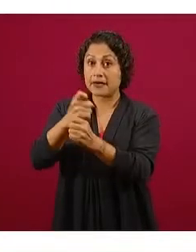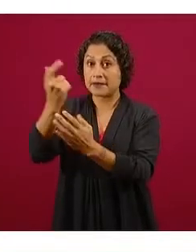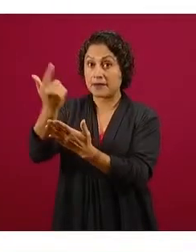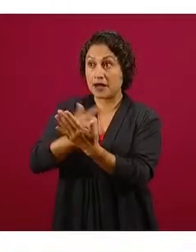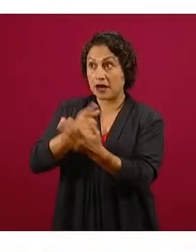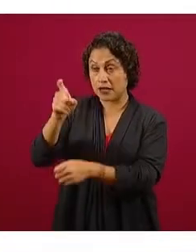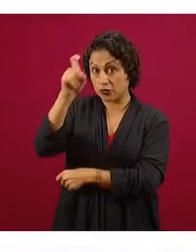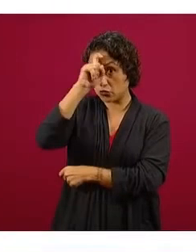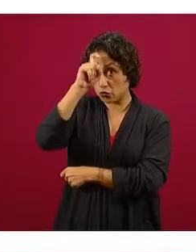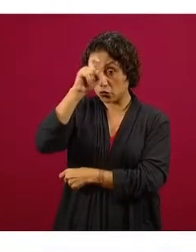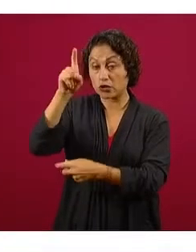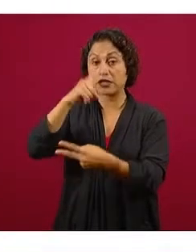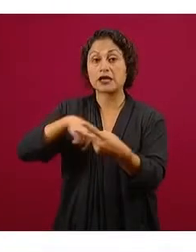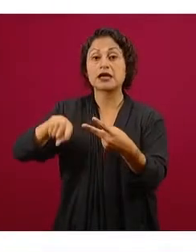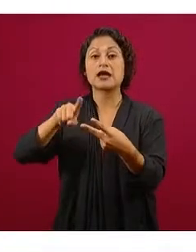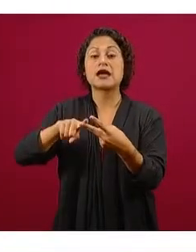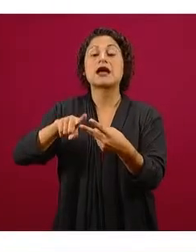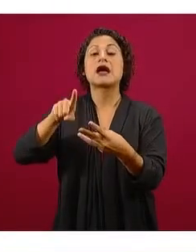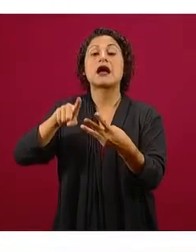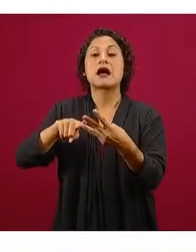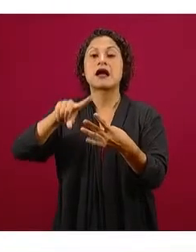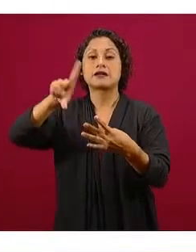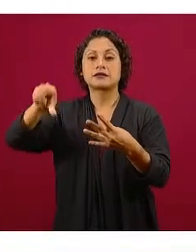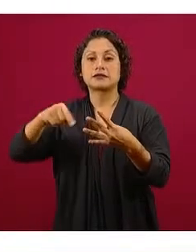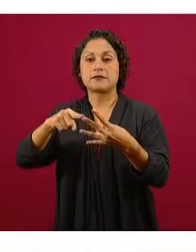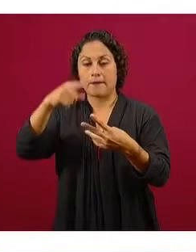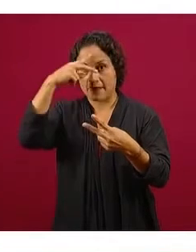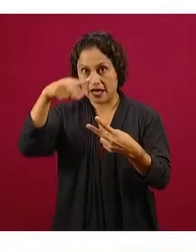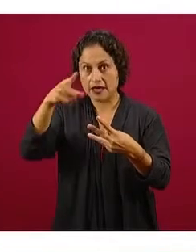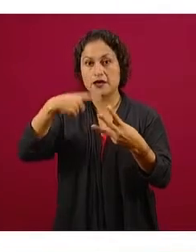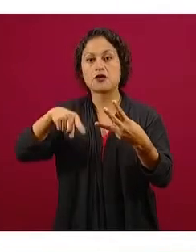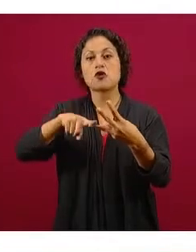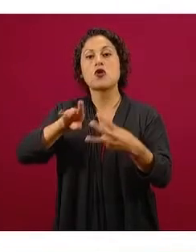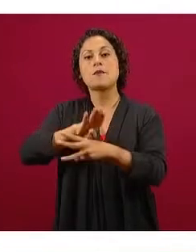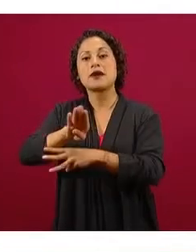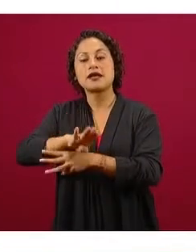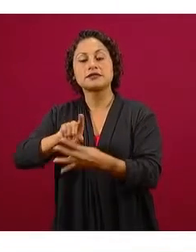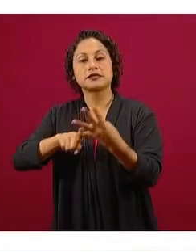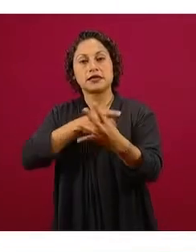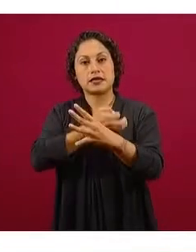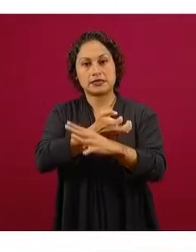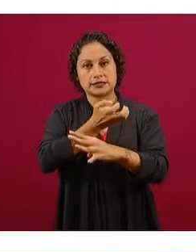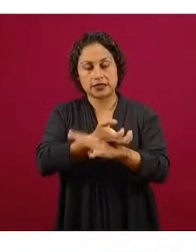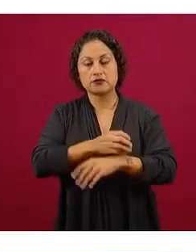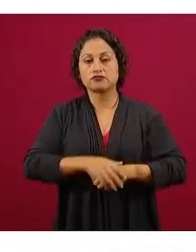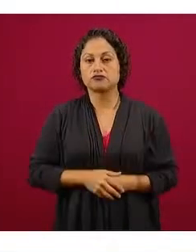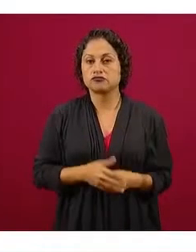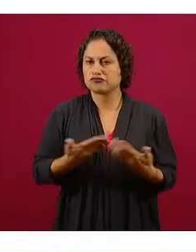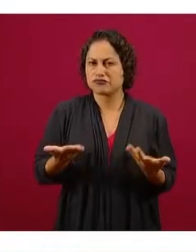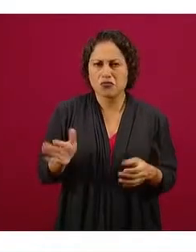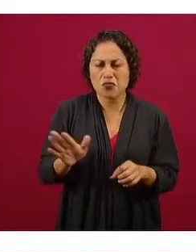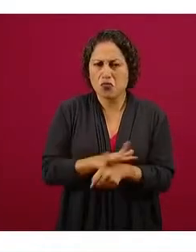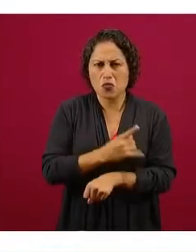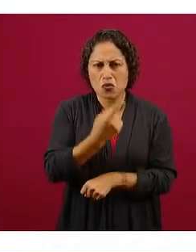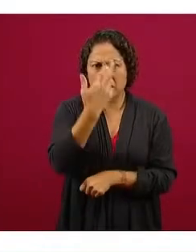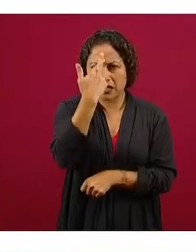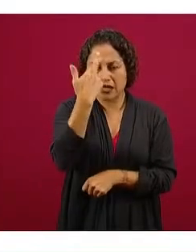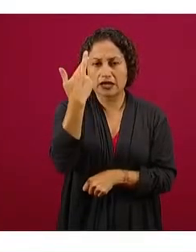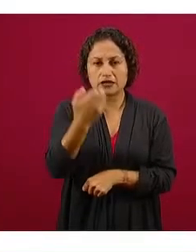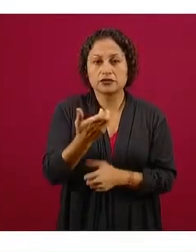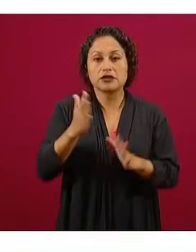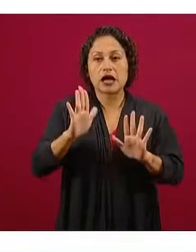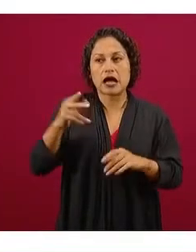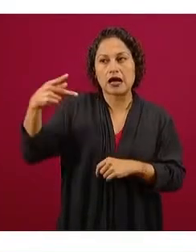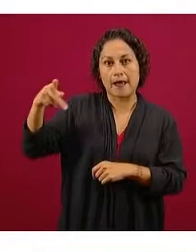Brasil y de Estados Unidos. Y el fenómeno tenía explicación en el análisis de este